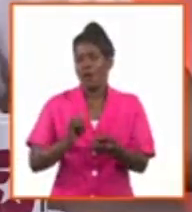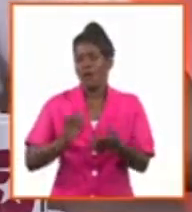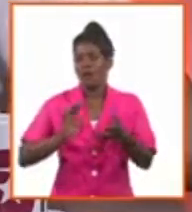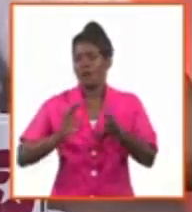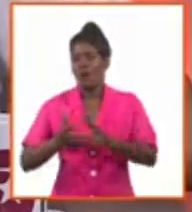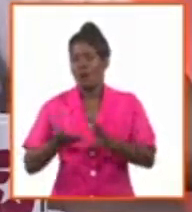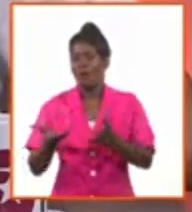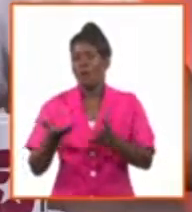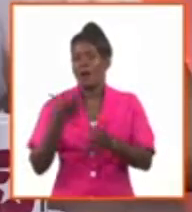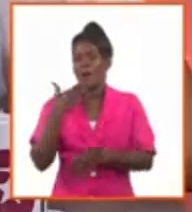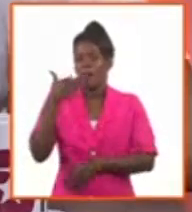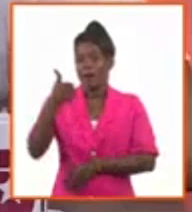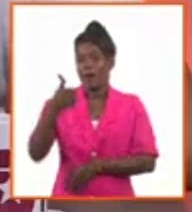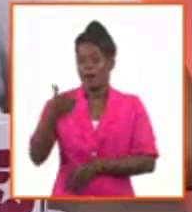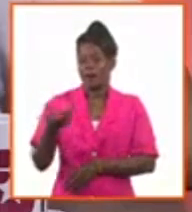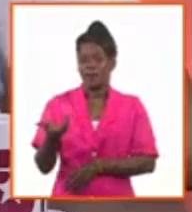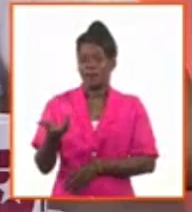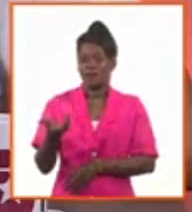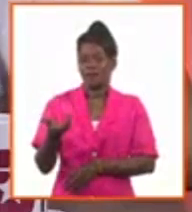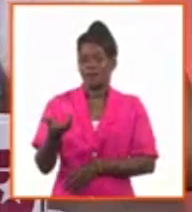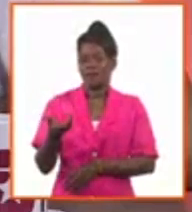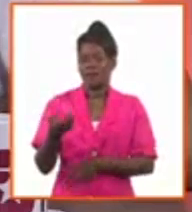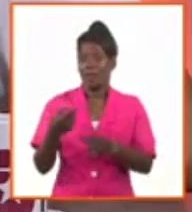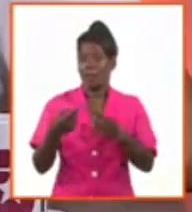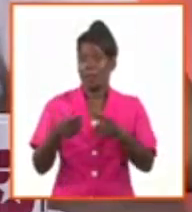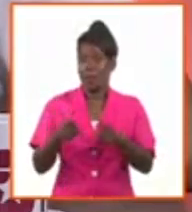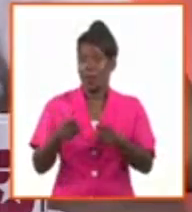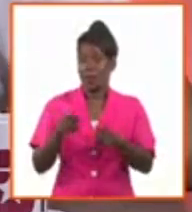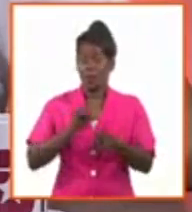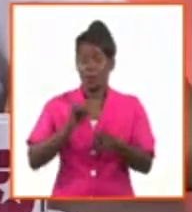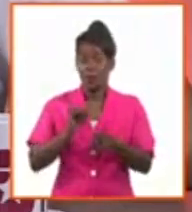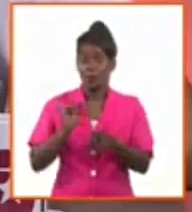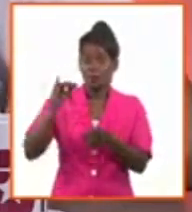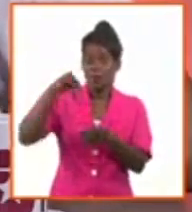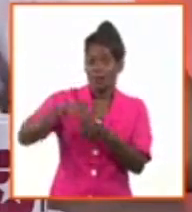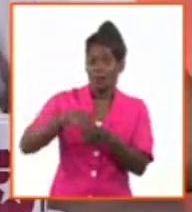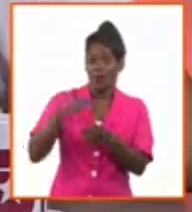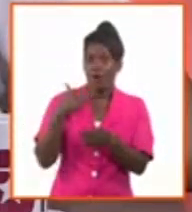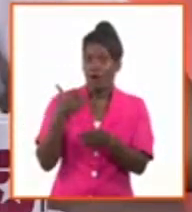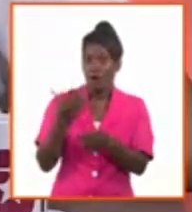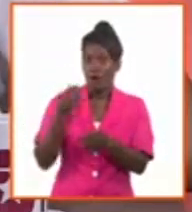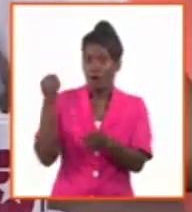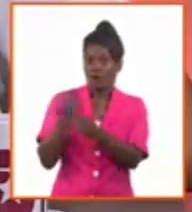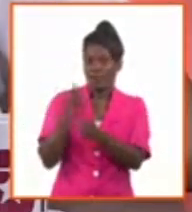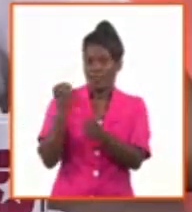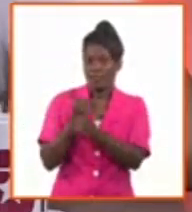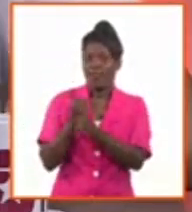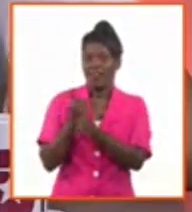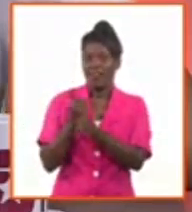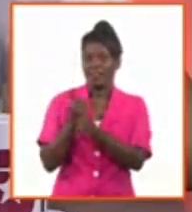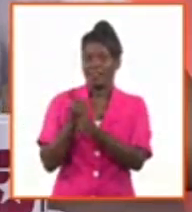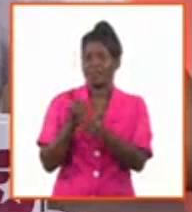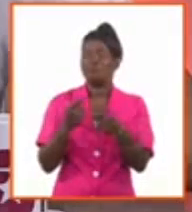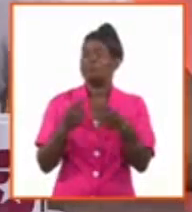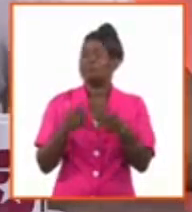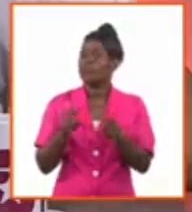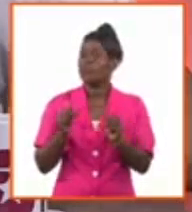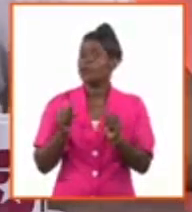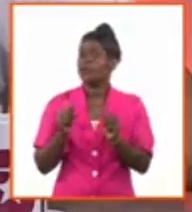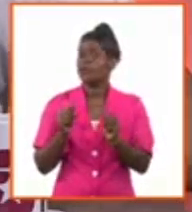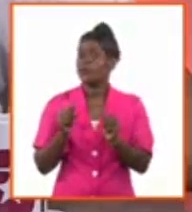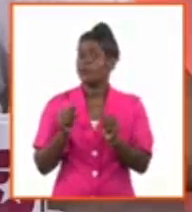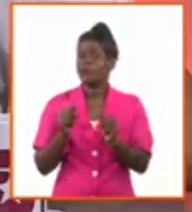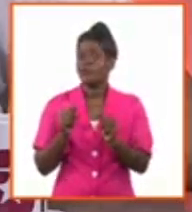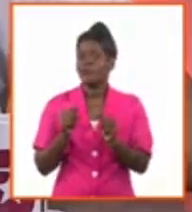una vinculación más a lo interno de la sociedad en cada una de las localidades. Un poco que eso nos